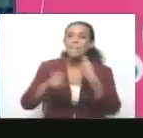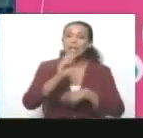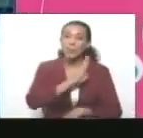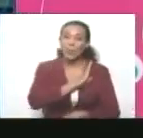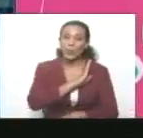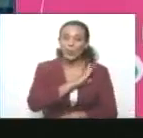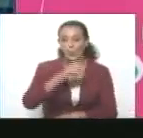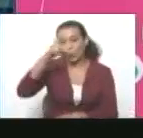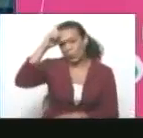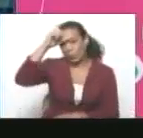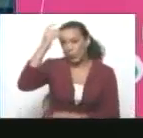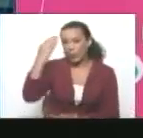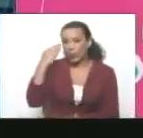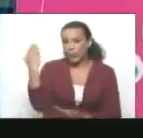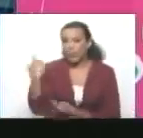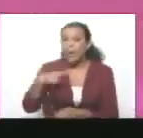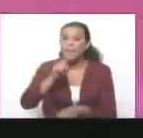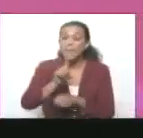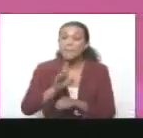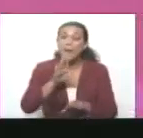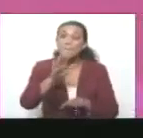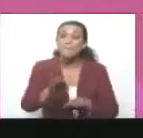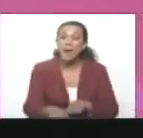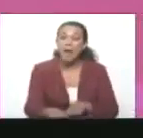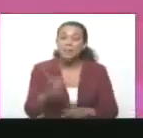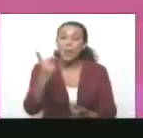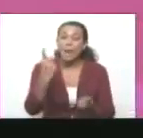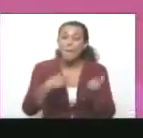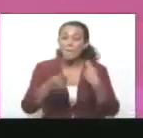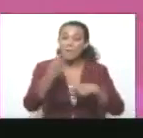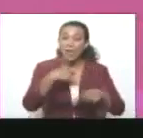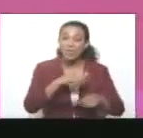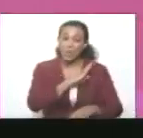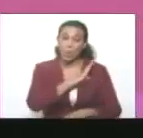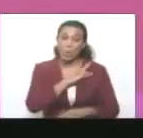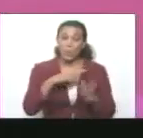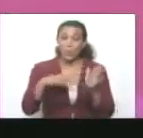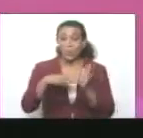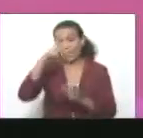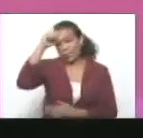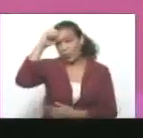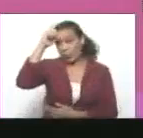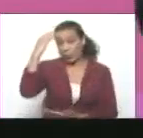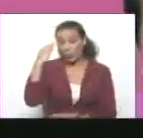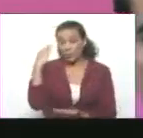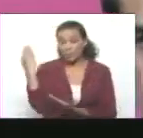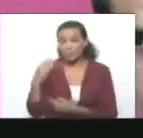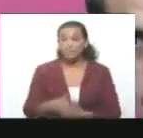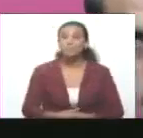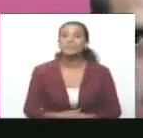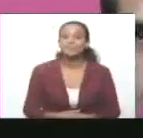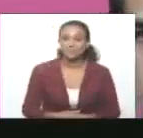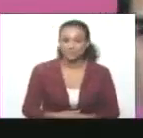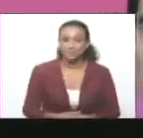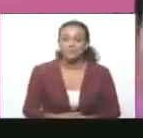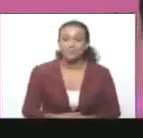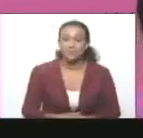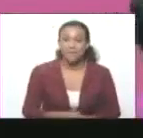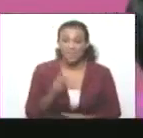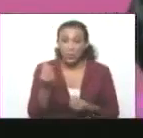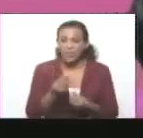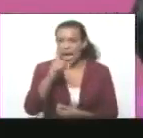un primer paso que hemos dado, una expoferia de productos turcos aquí. Como se acordará, en